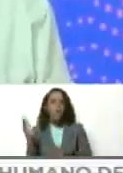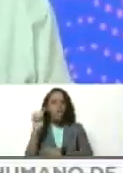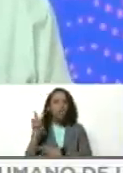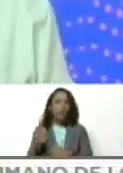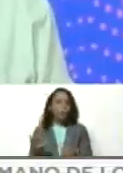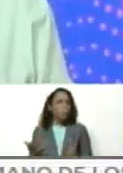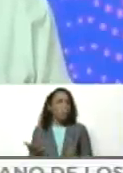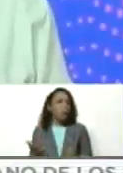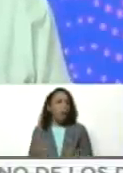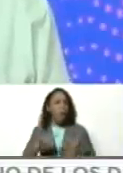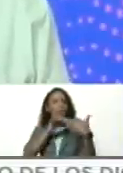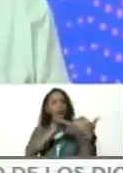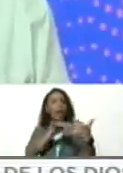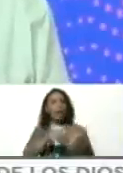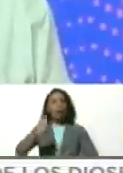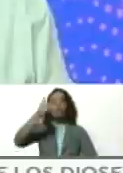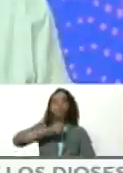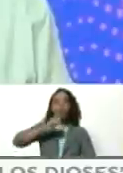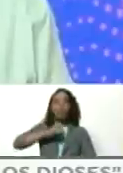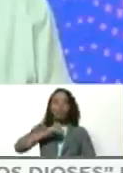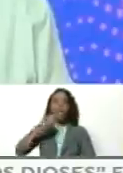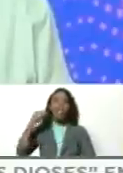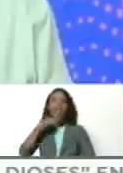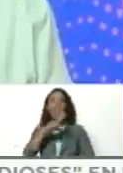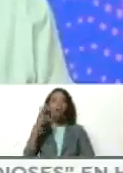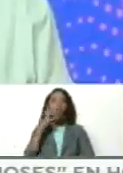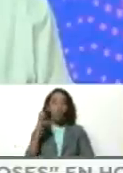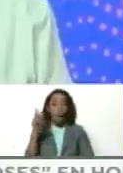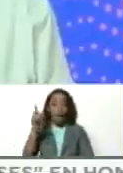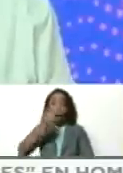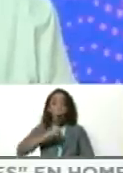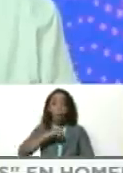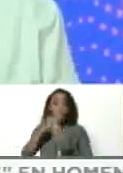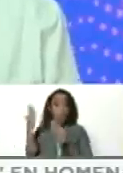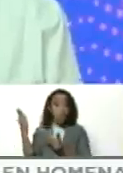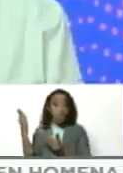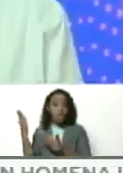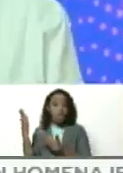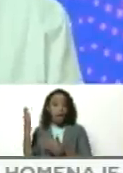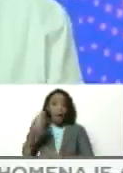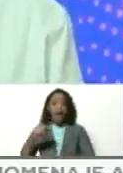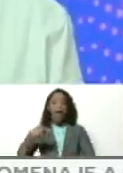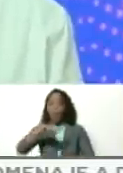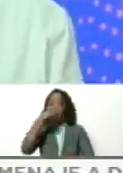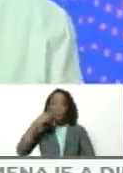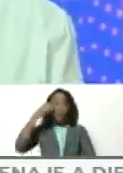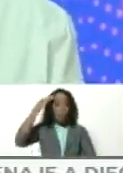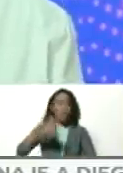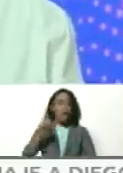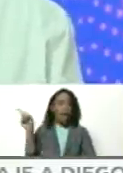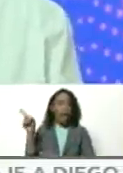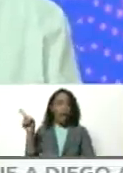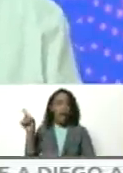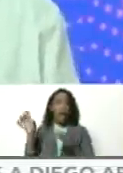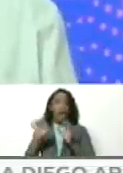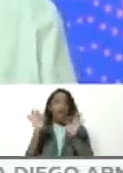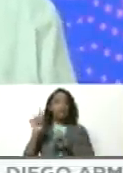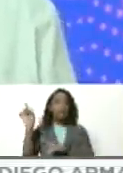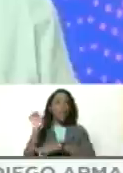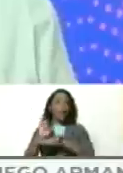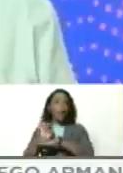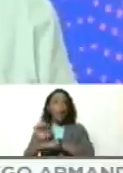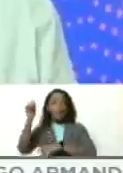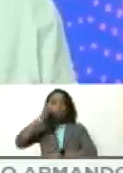Una guerra como esta la aguantaría Iván Duque, el narcoparamilitar, la aguantaría Lasso en Ecuador,